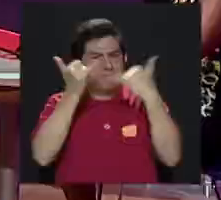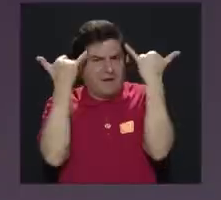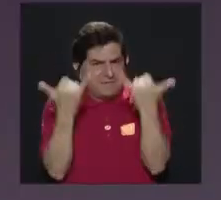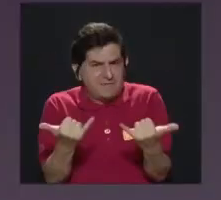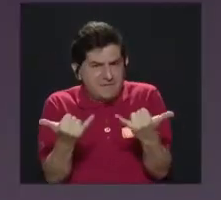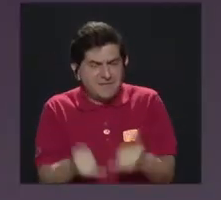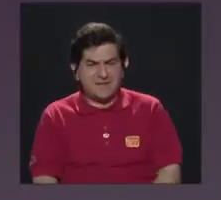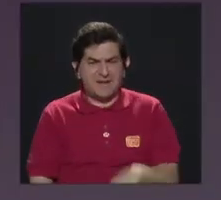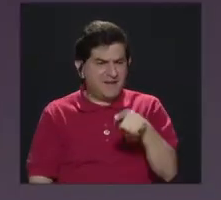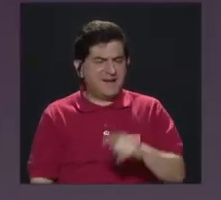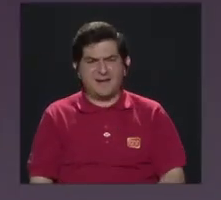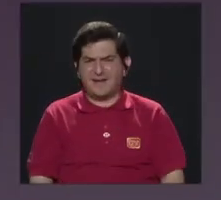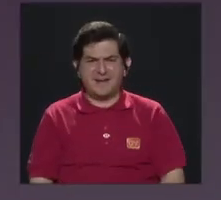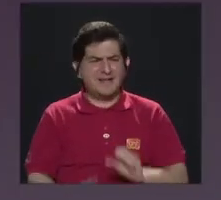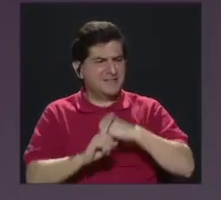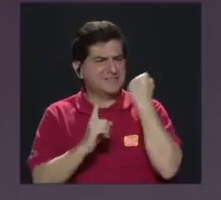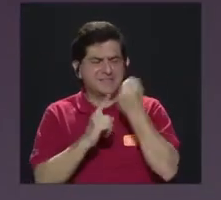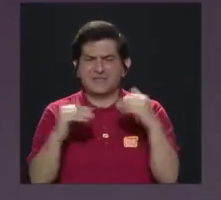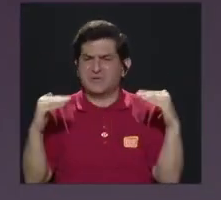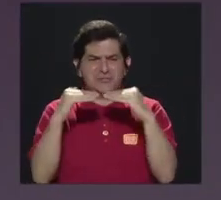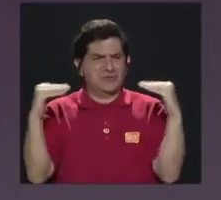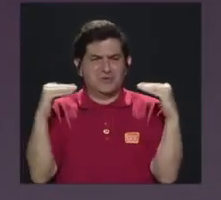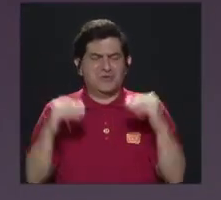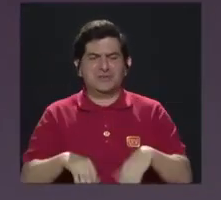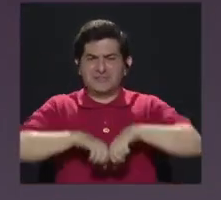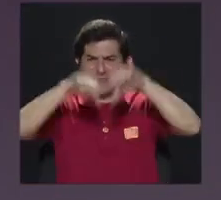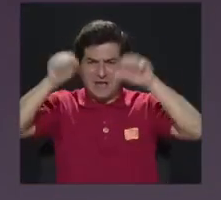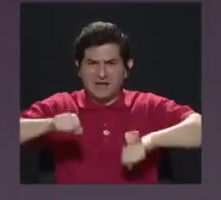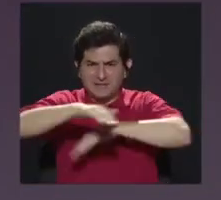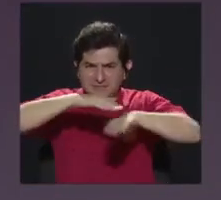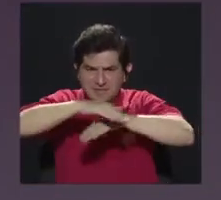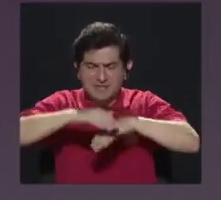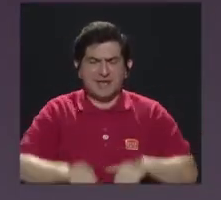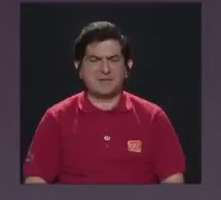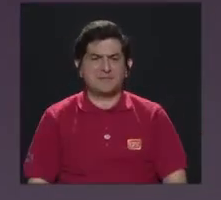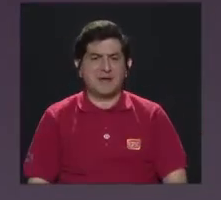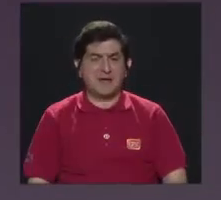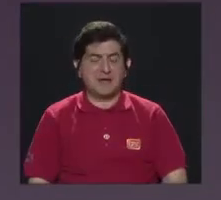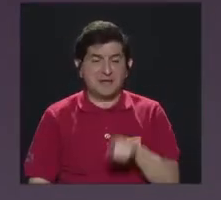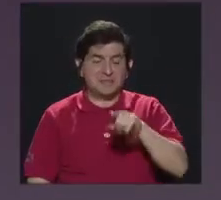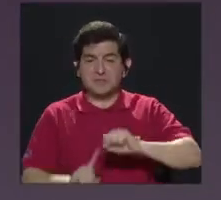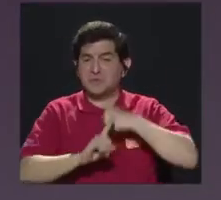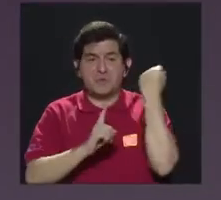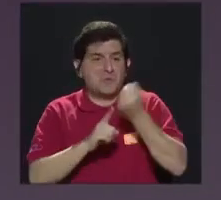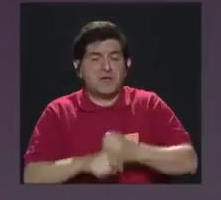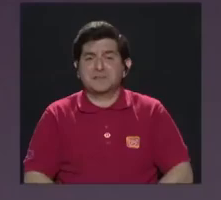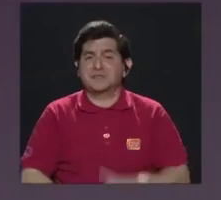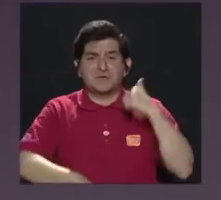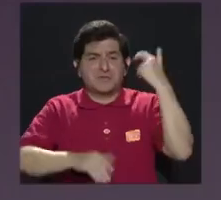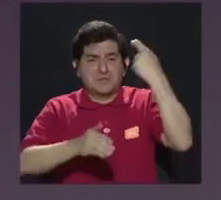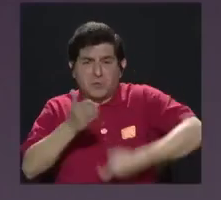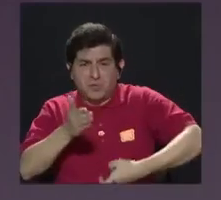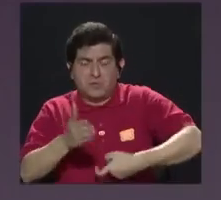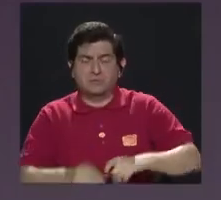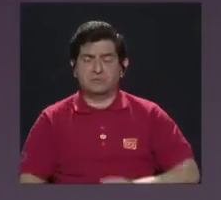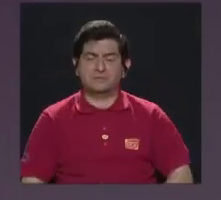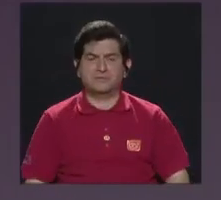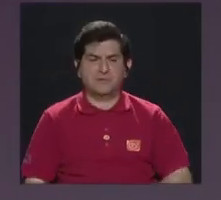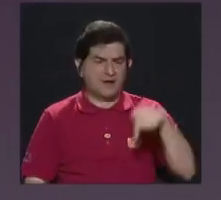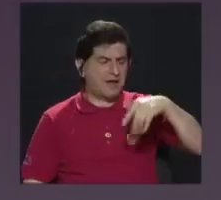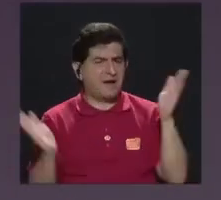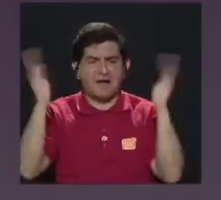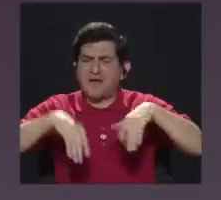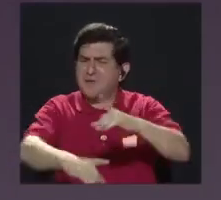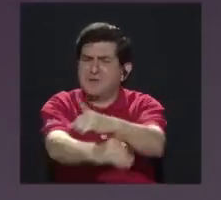las inconsistencias del sistema en el que se basa, ¿verdad? Es pura arbitrariedad. O sea, aquí no hay